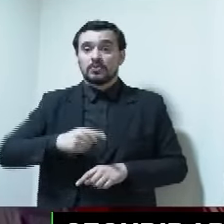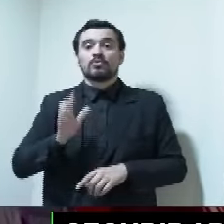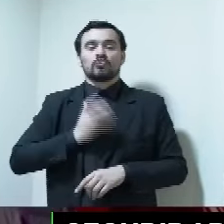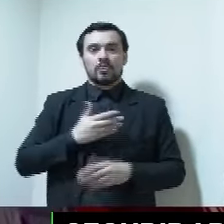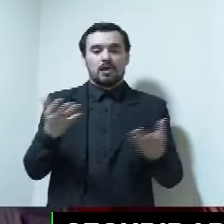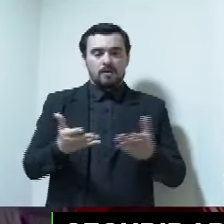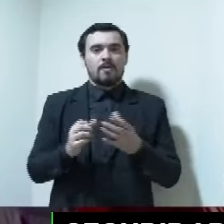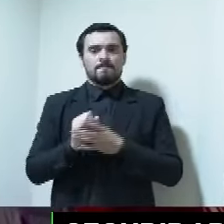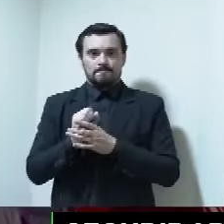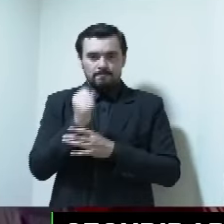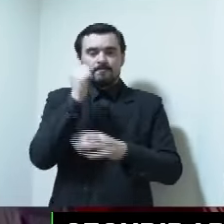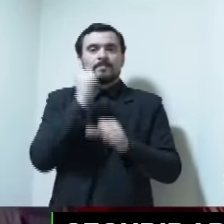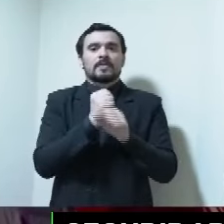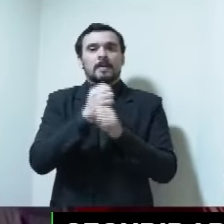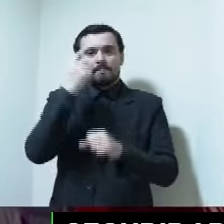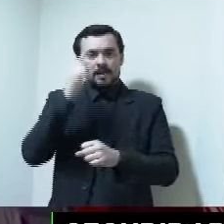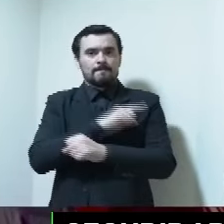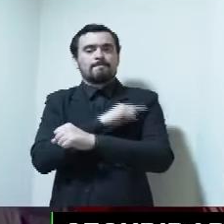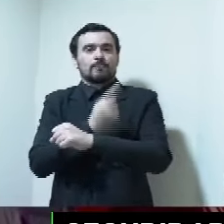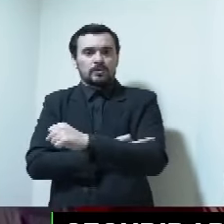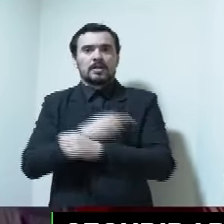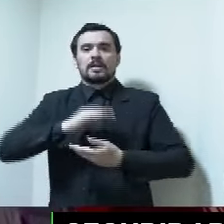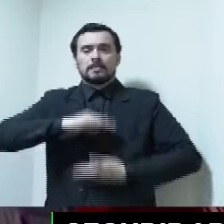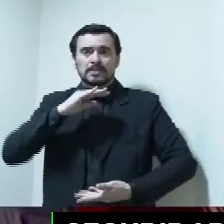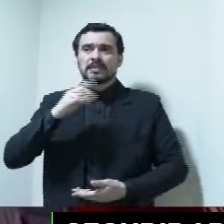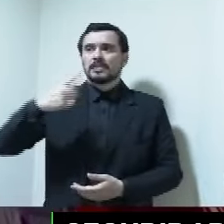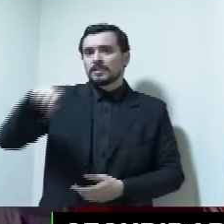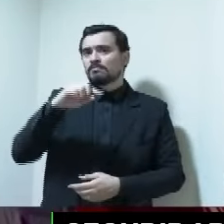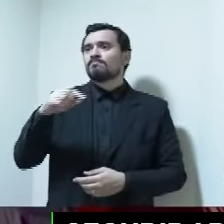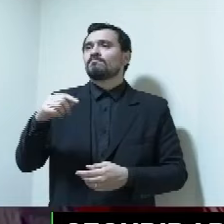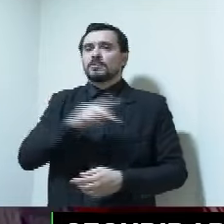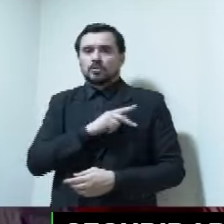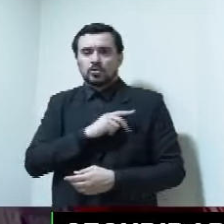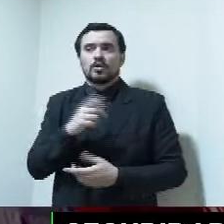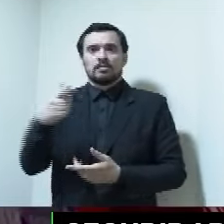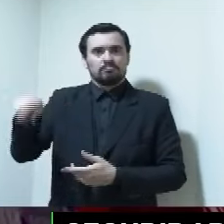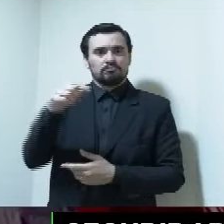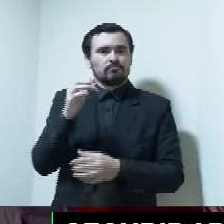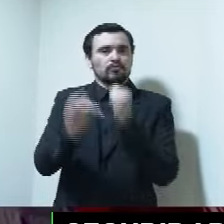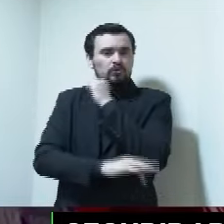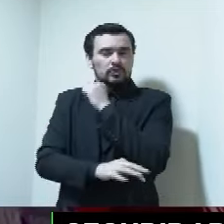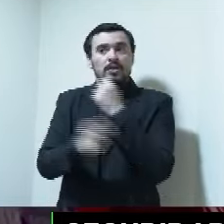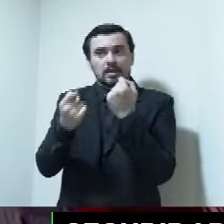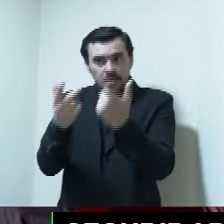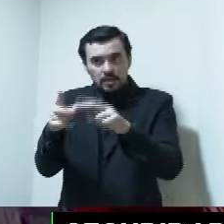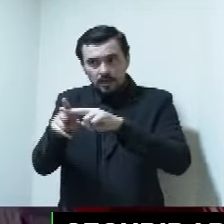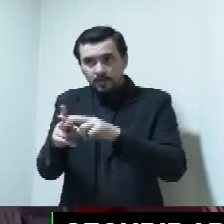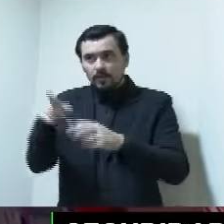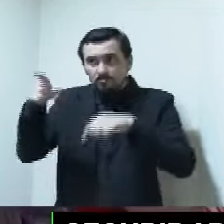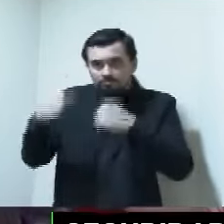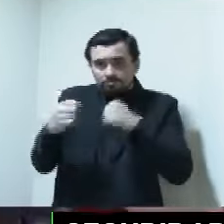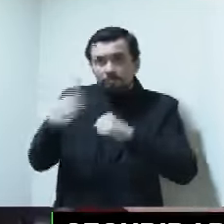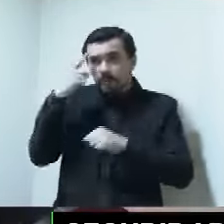cabo un esfuerzo sostenido para fortalecer las capacidades de los recursos humanos, proporcionándoles herramientas y entrenamiento para cumplir su